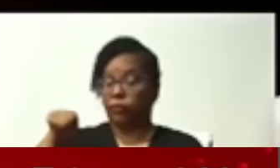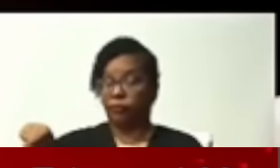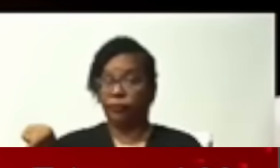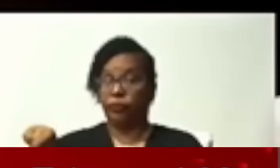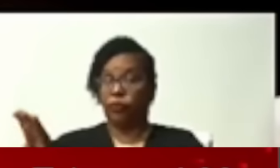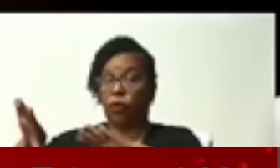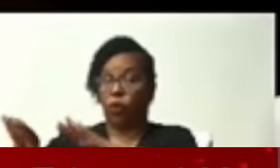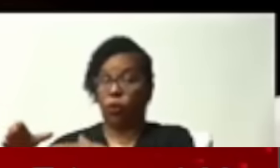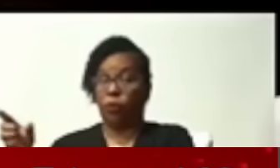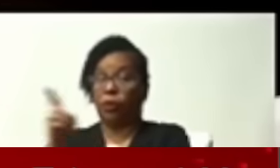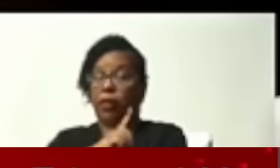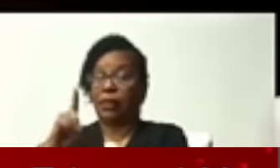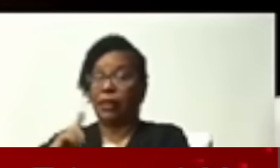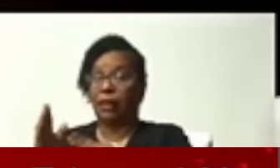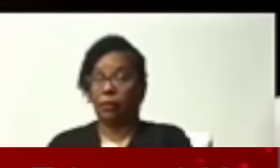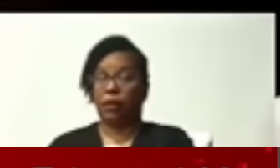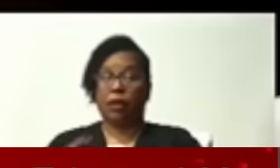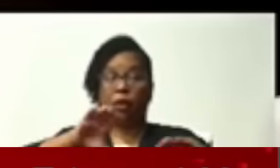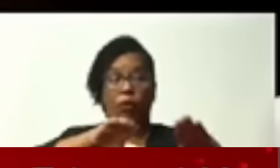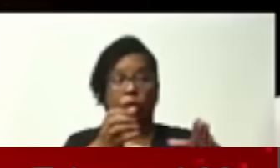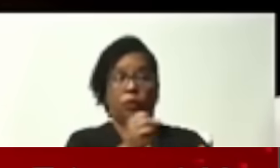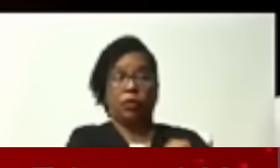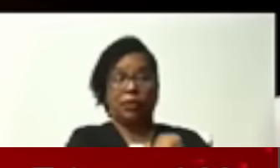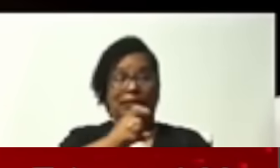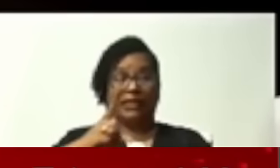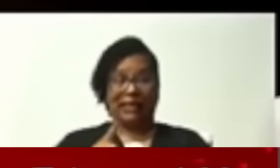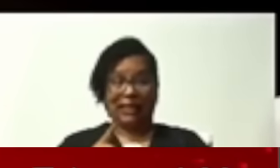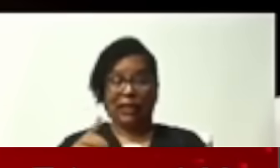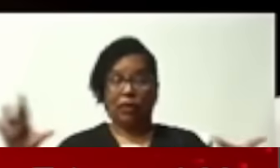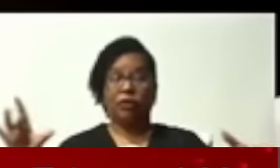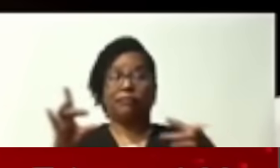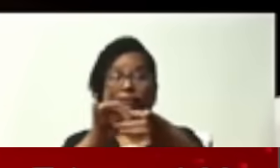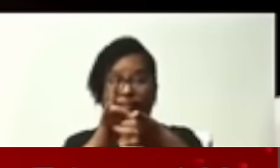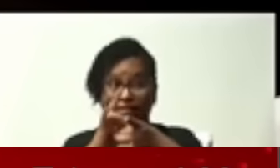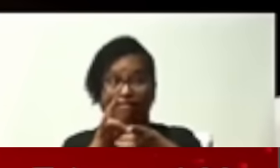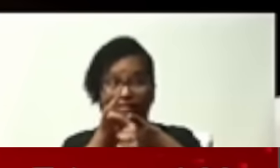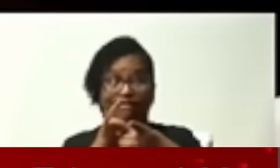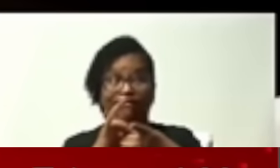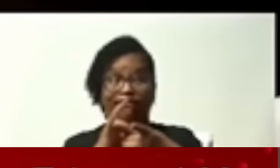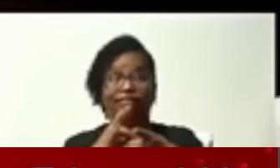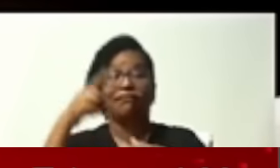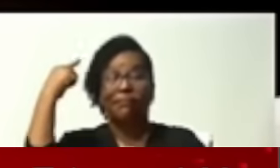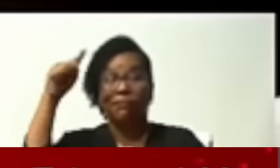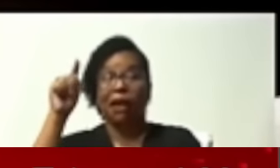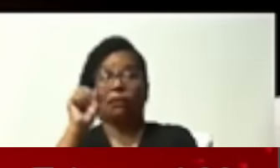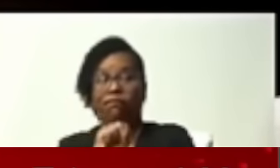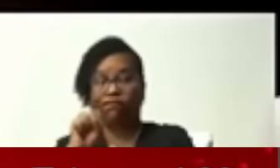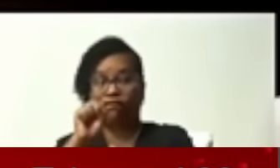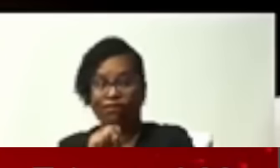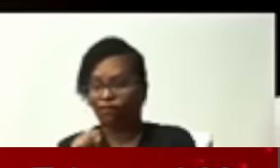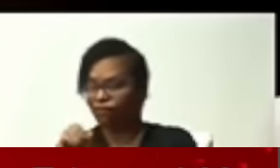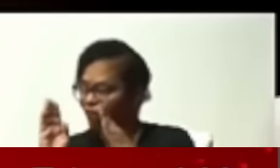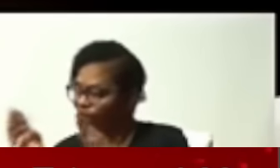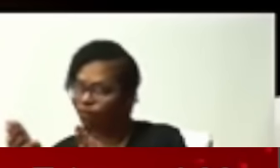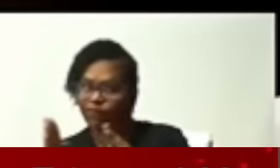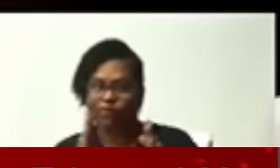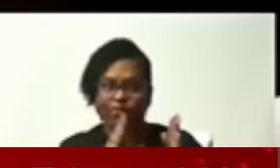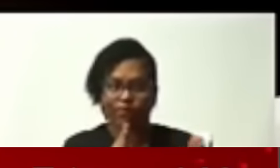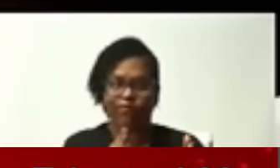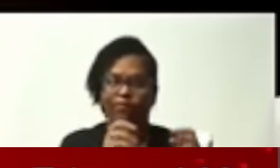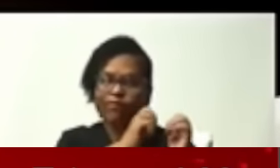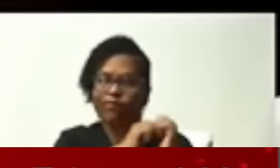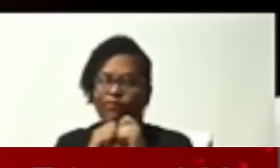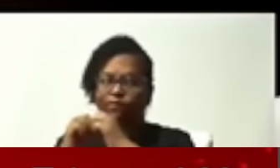senadores, una comisión que procura también mantenerse activa de manera en sesión permanente para